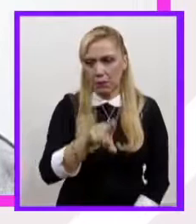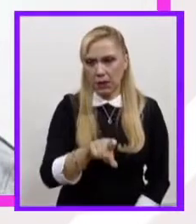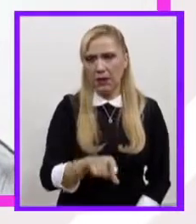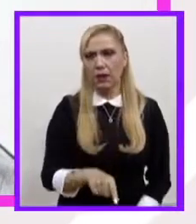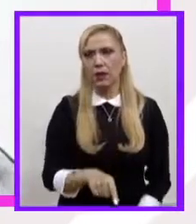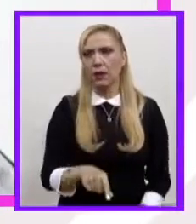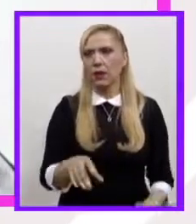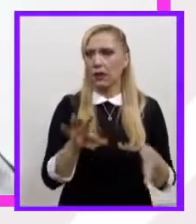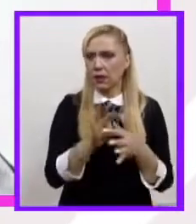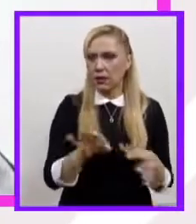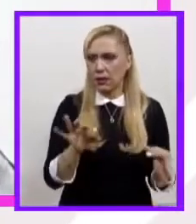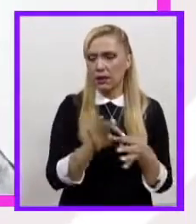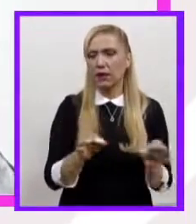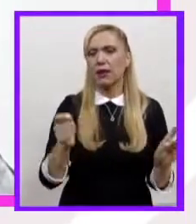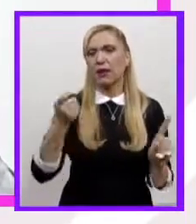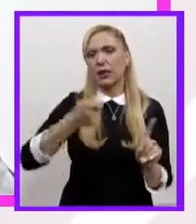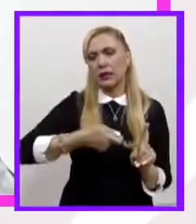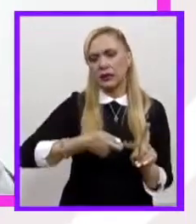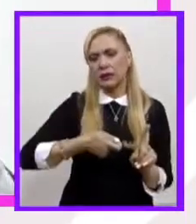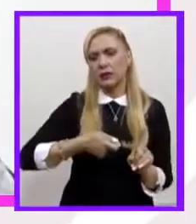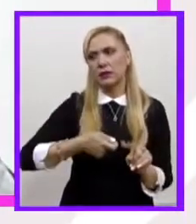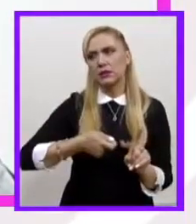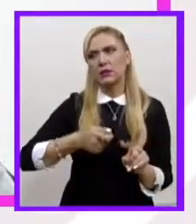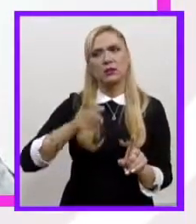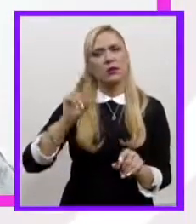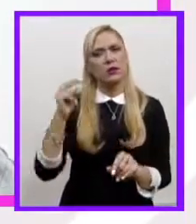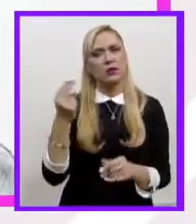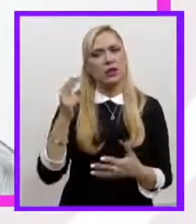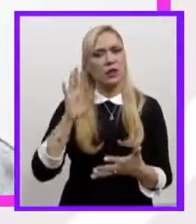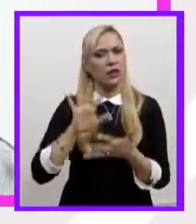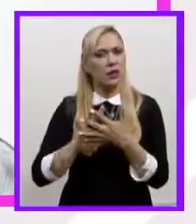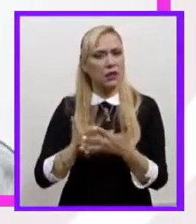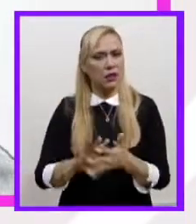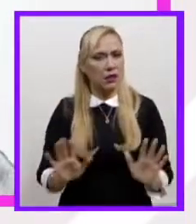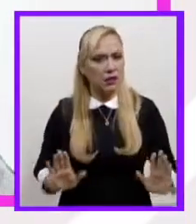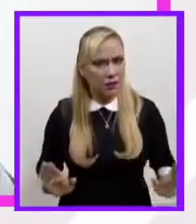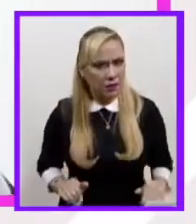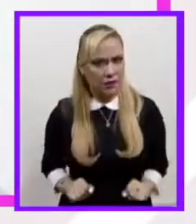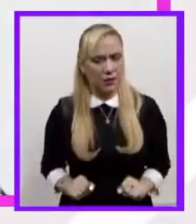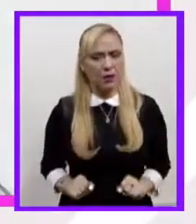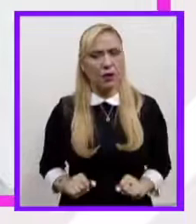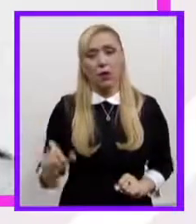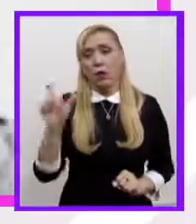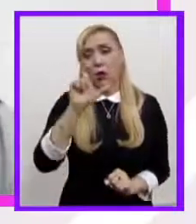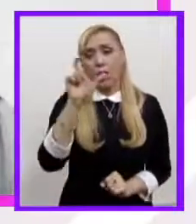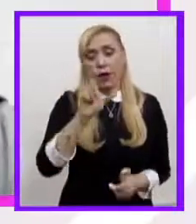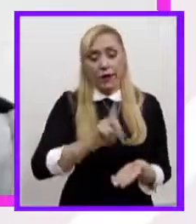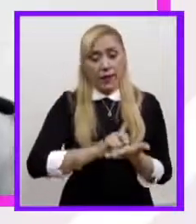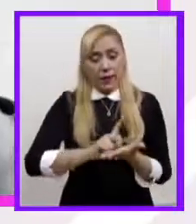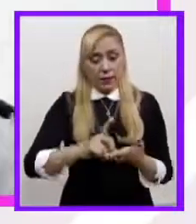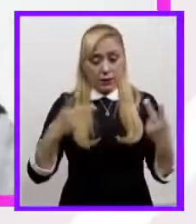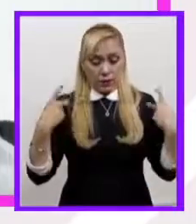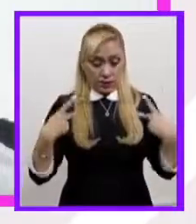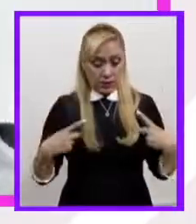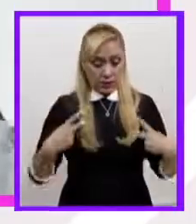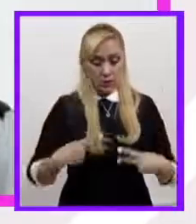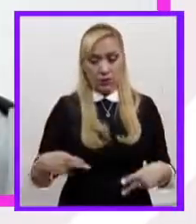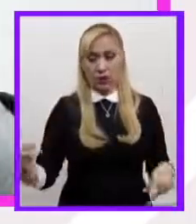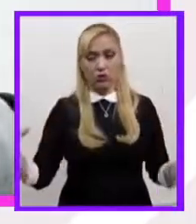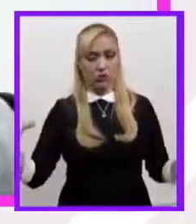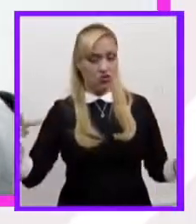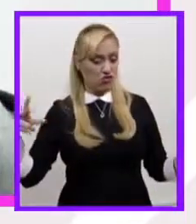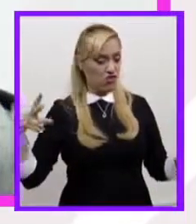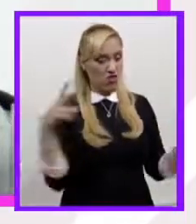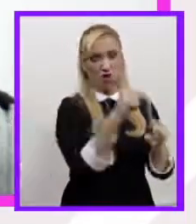señalarla desde esta perspectiva no punitivista, y es que habla de que cuando los derechos de una persona se ven